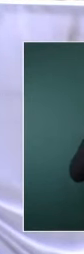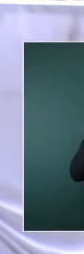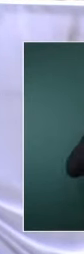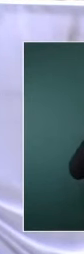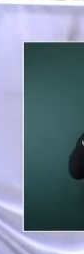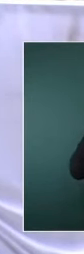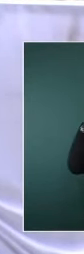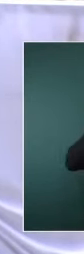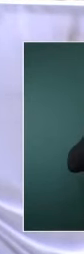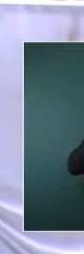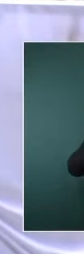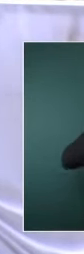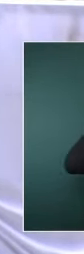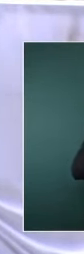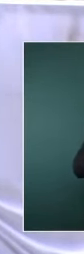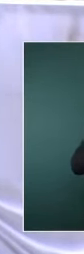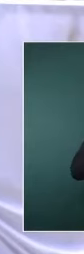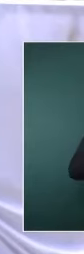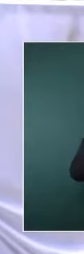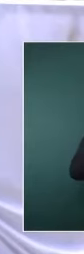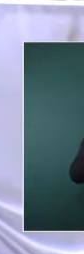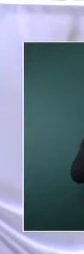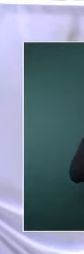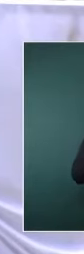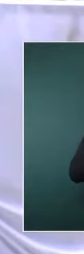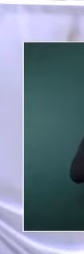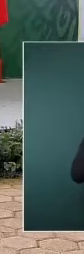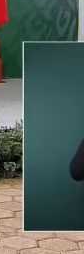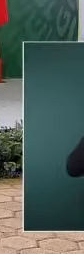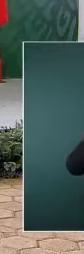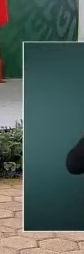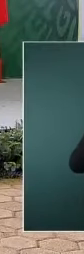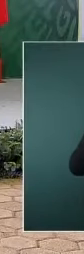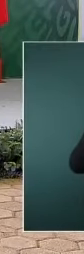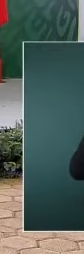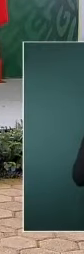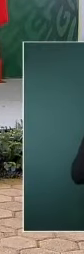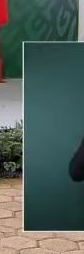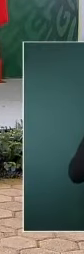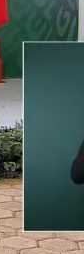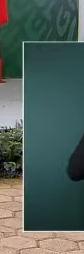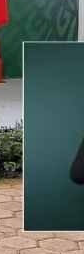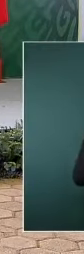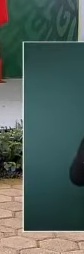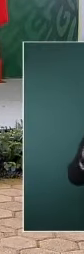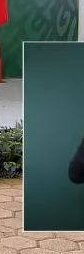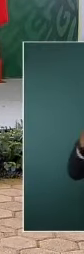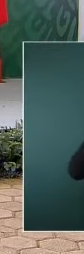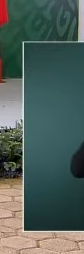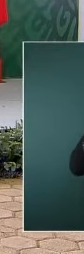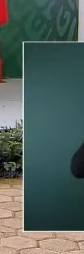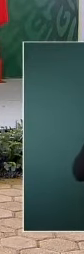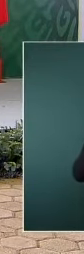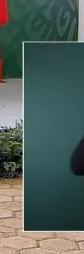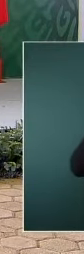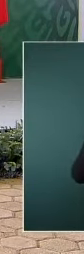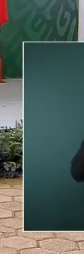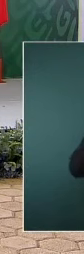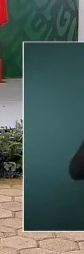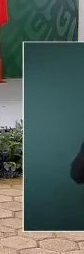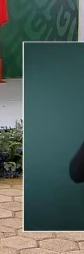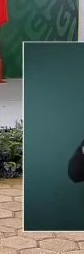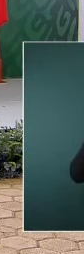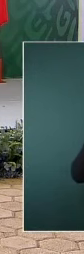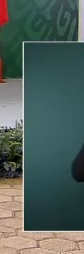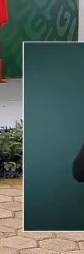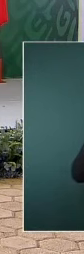la hora de ser asignados generaran una comisión, entre comillas. Concluida la negociación, levantaba el teléfono rojo de la